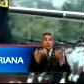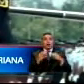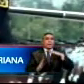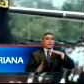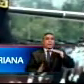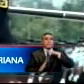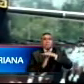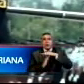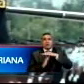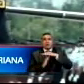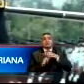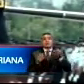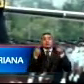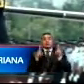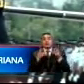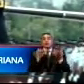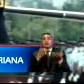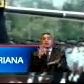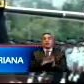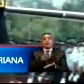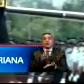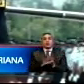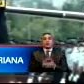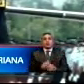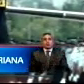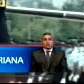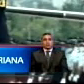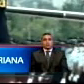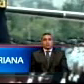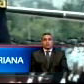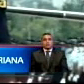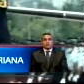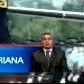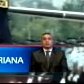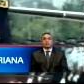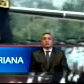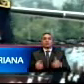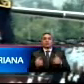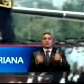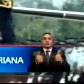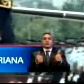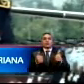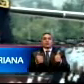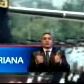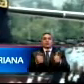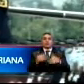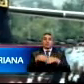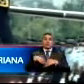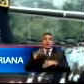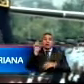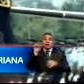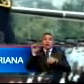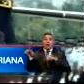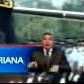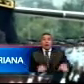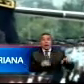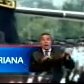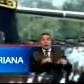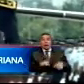paz y que desea tranquilidad. Qué bueno que la mayoría de